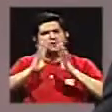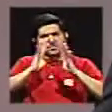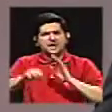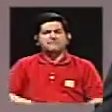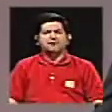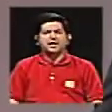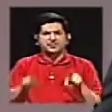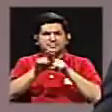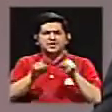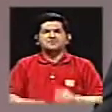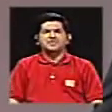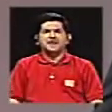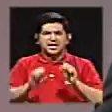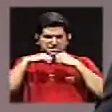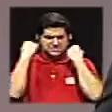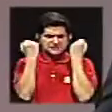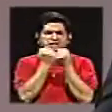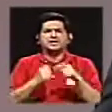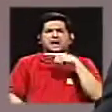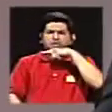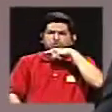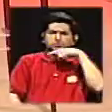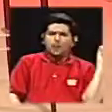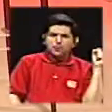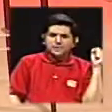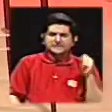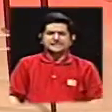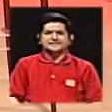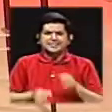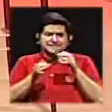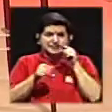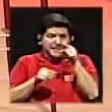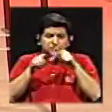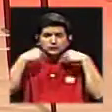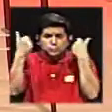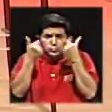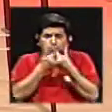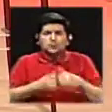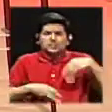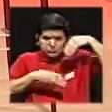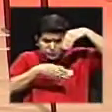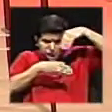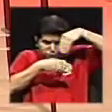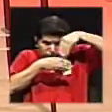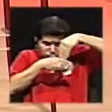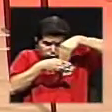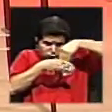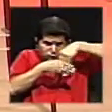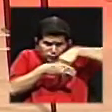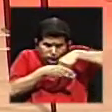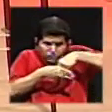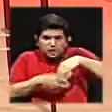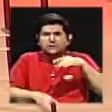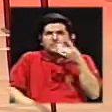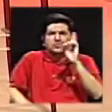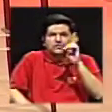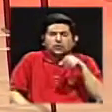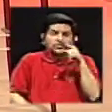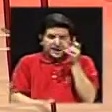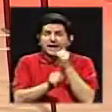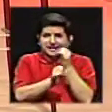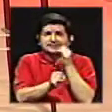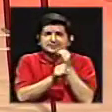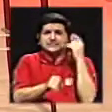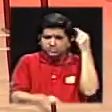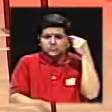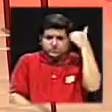las células de los sindicatos comunistas, y las células estaban entrañablemente metidas en las